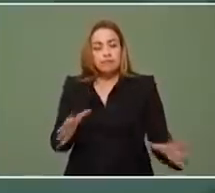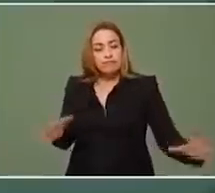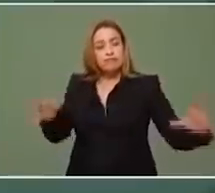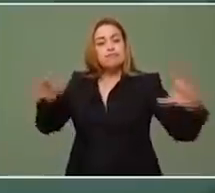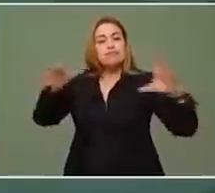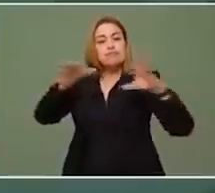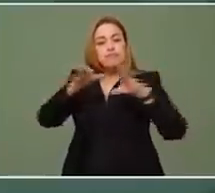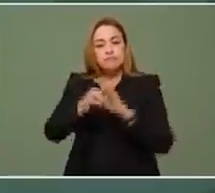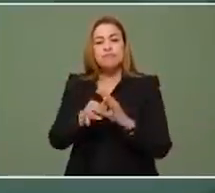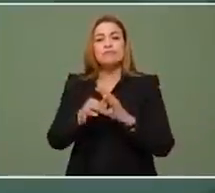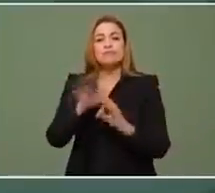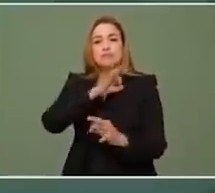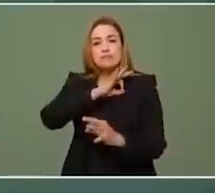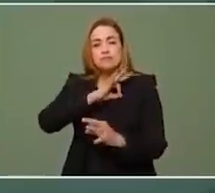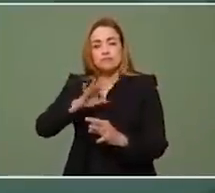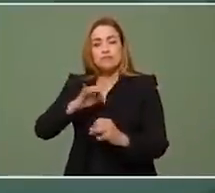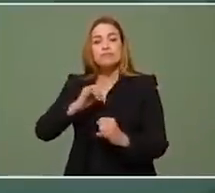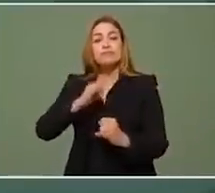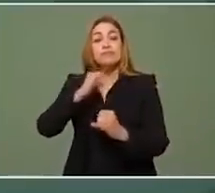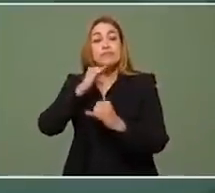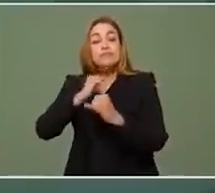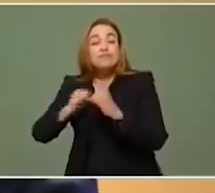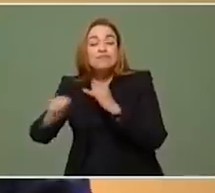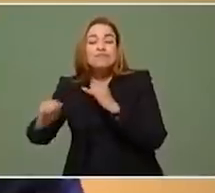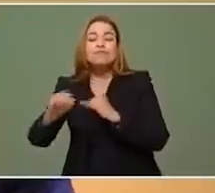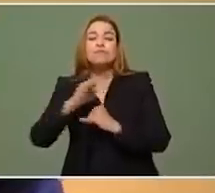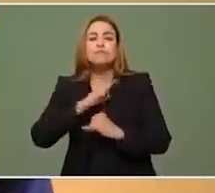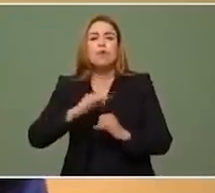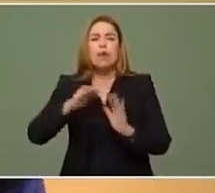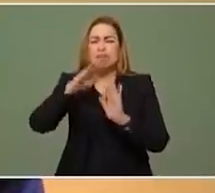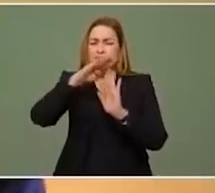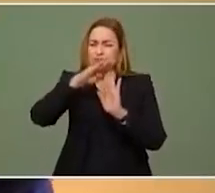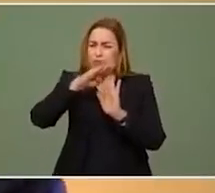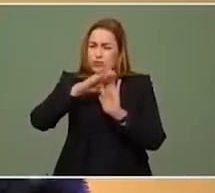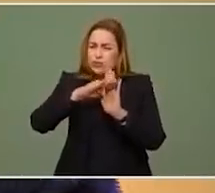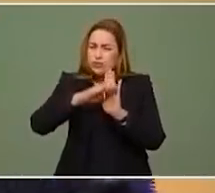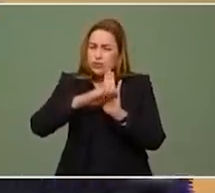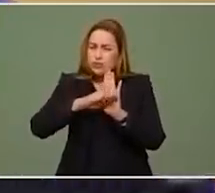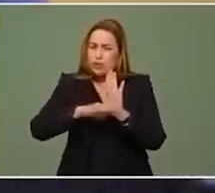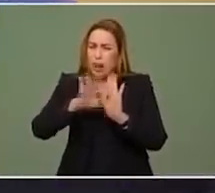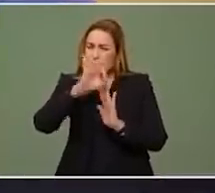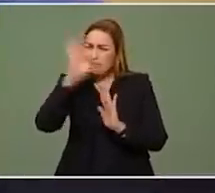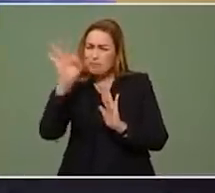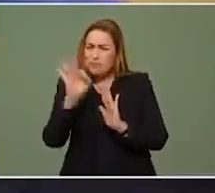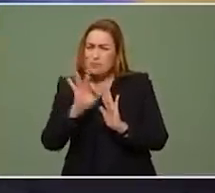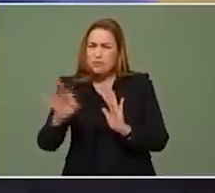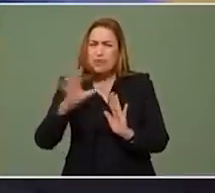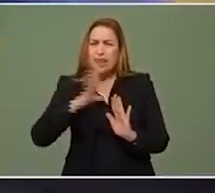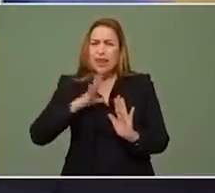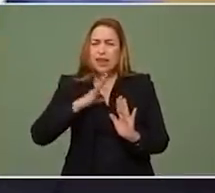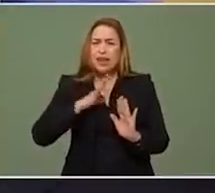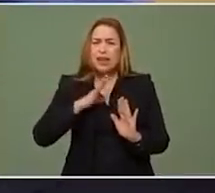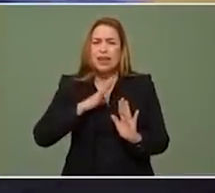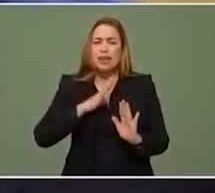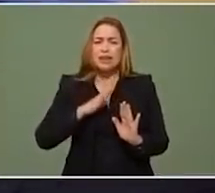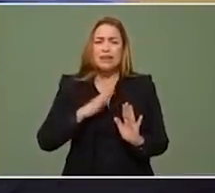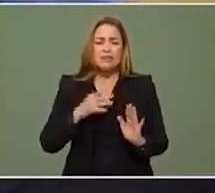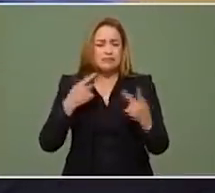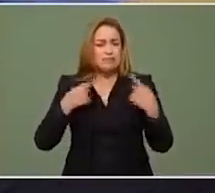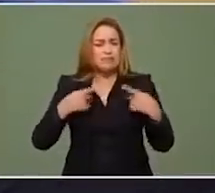podamos reducir el número de homicidios de robos la violencia